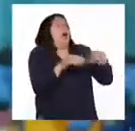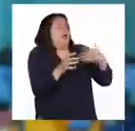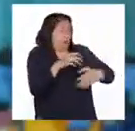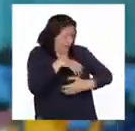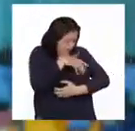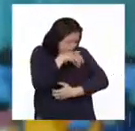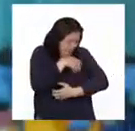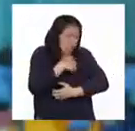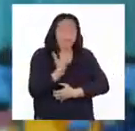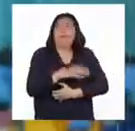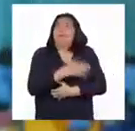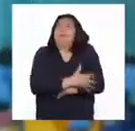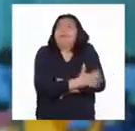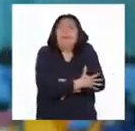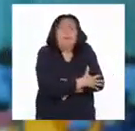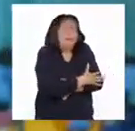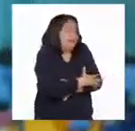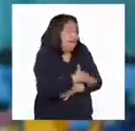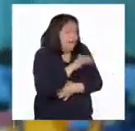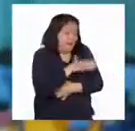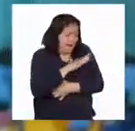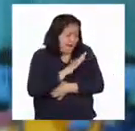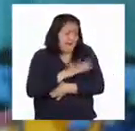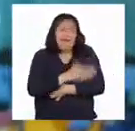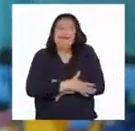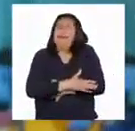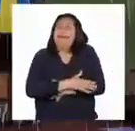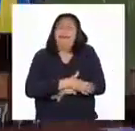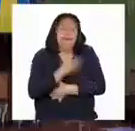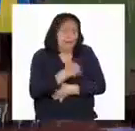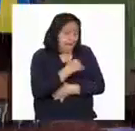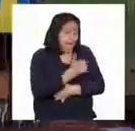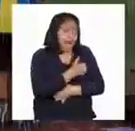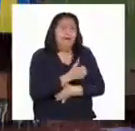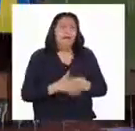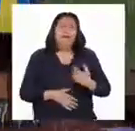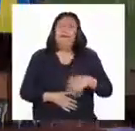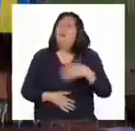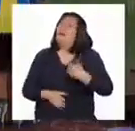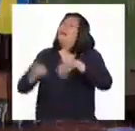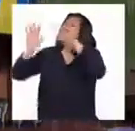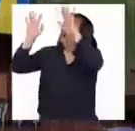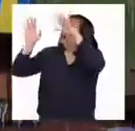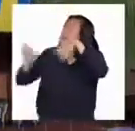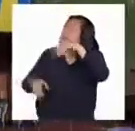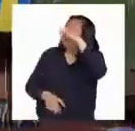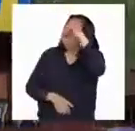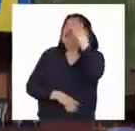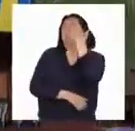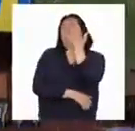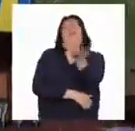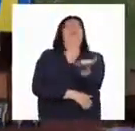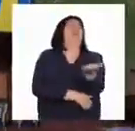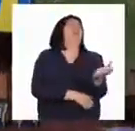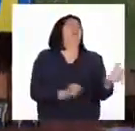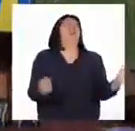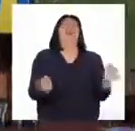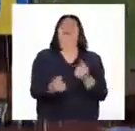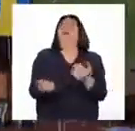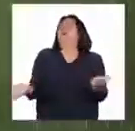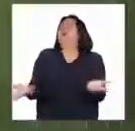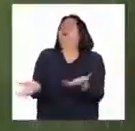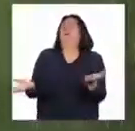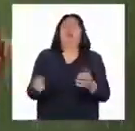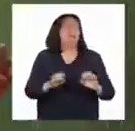¡Ay, no! ¡Mi vida! Tranquilo, bebé. Estarás bien. Lluvia en pleno verano. Eso es casi tan absurdo como pasar